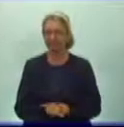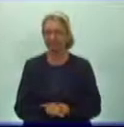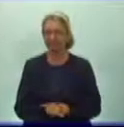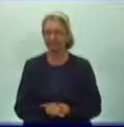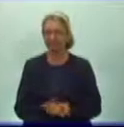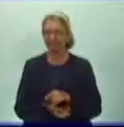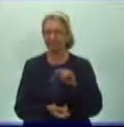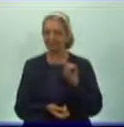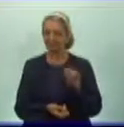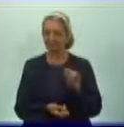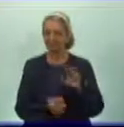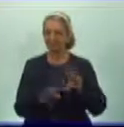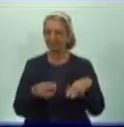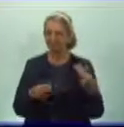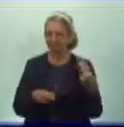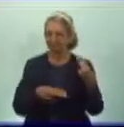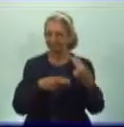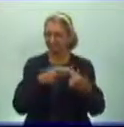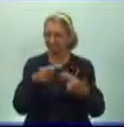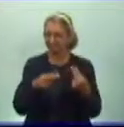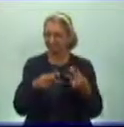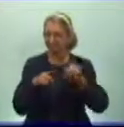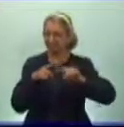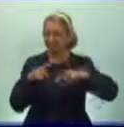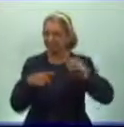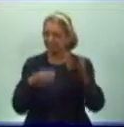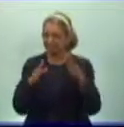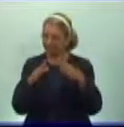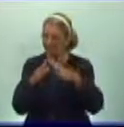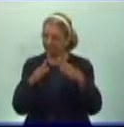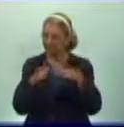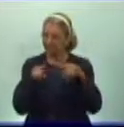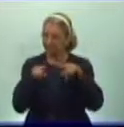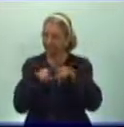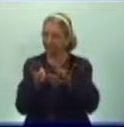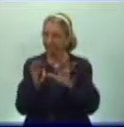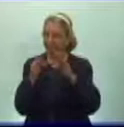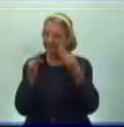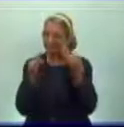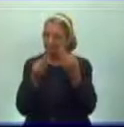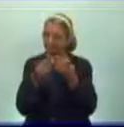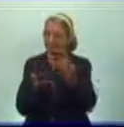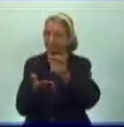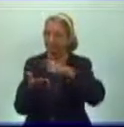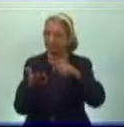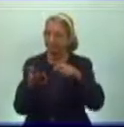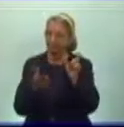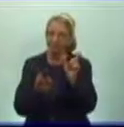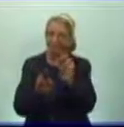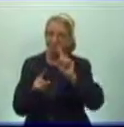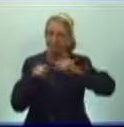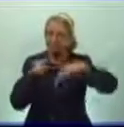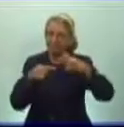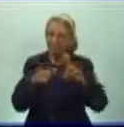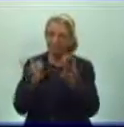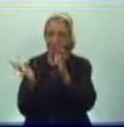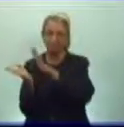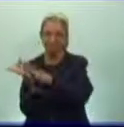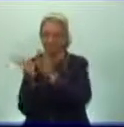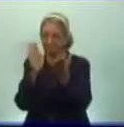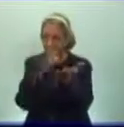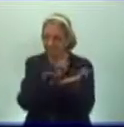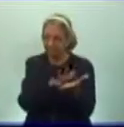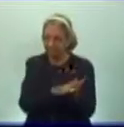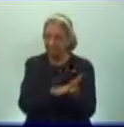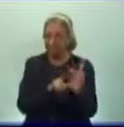Esta actividad ustedes la van a realizar después. Van a copiar las palabras y después van a dividirlas en